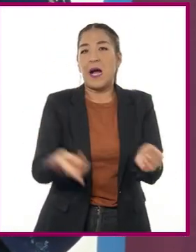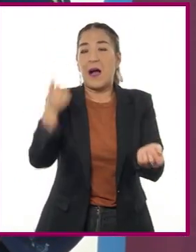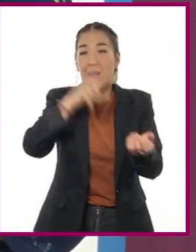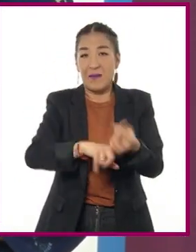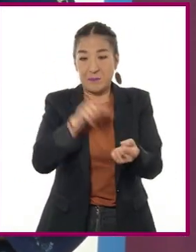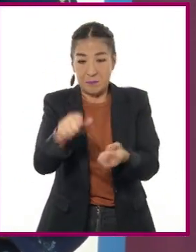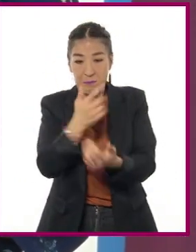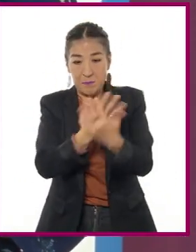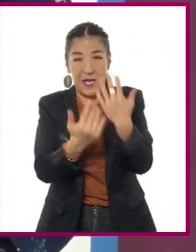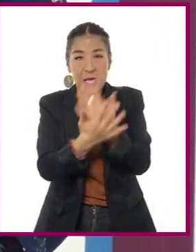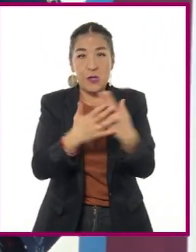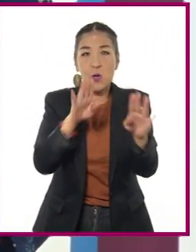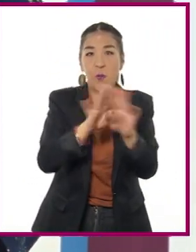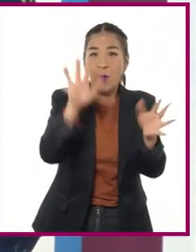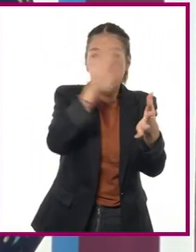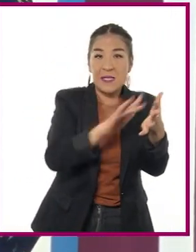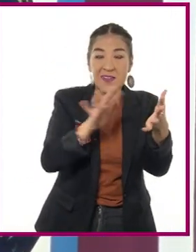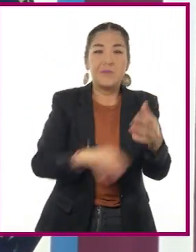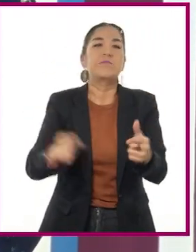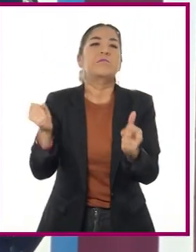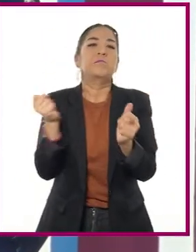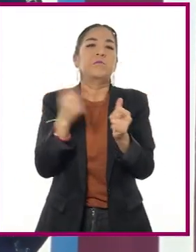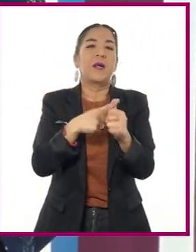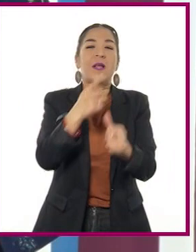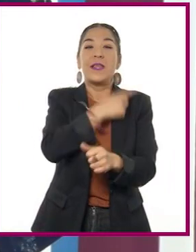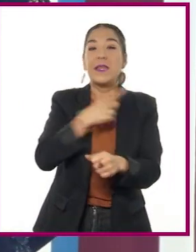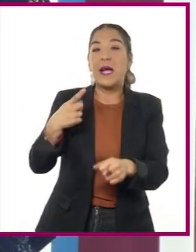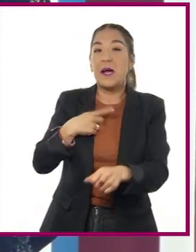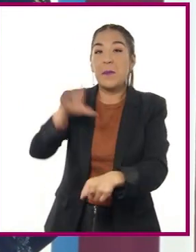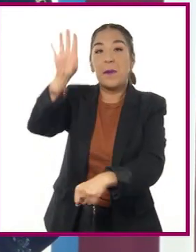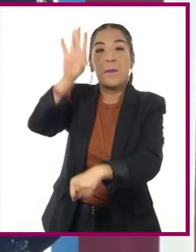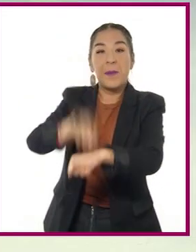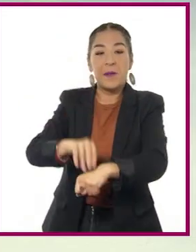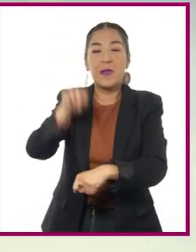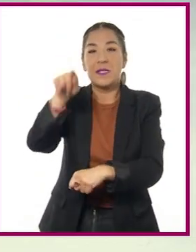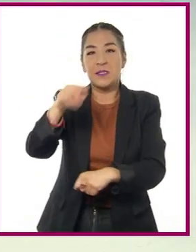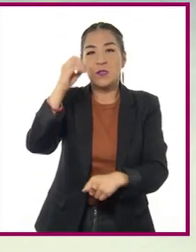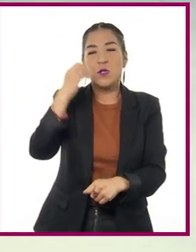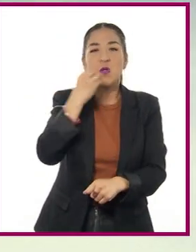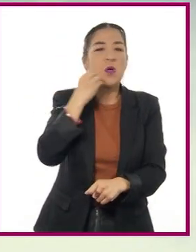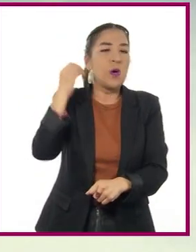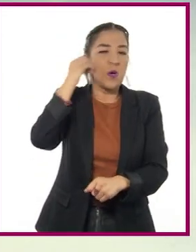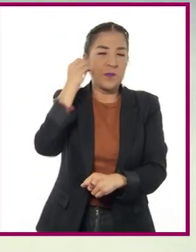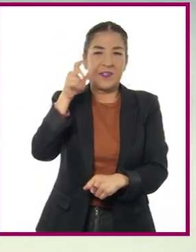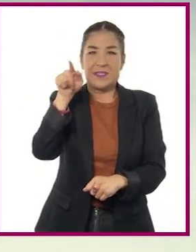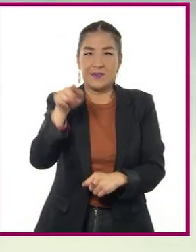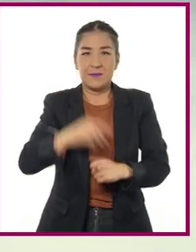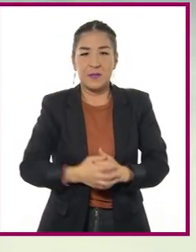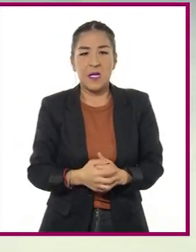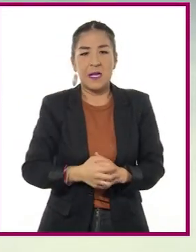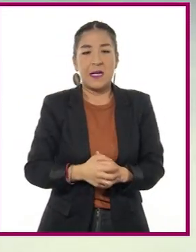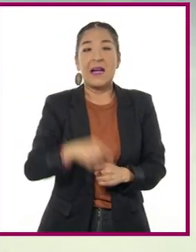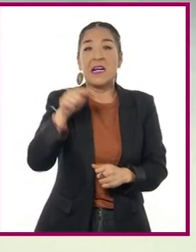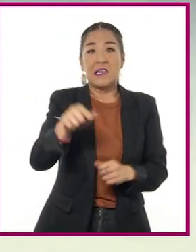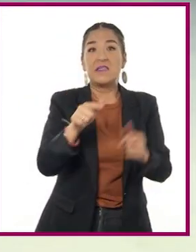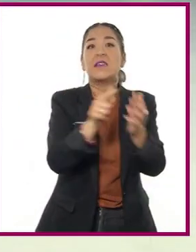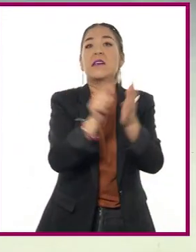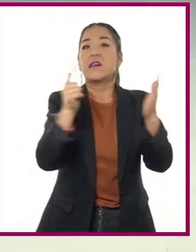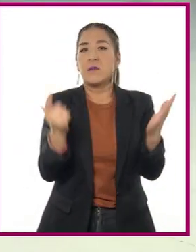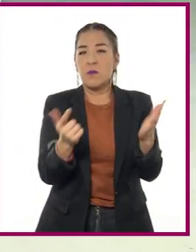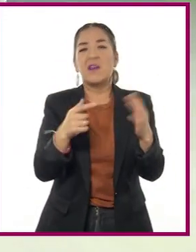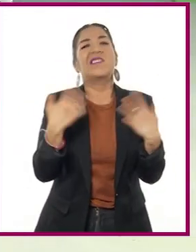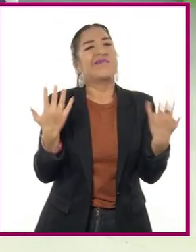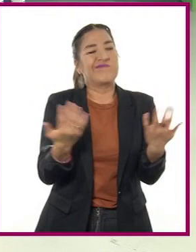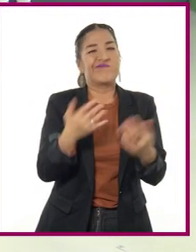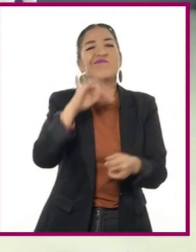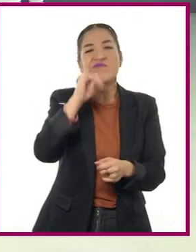manos, debían obtener permiso primero del Santo Oficio. Muchos de esos libros fueron